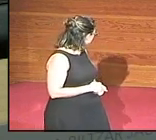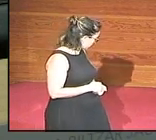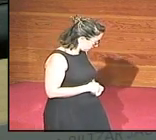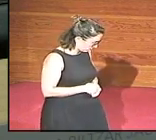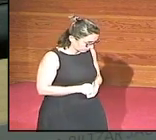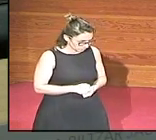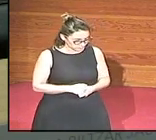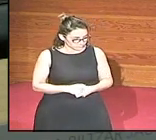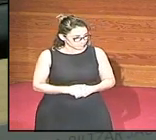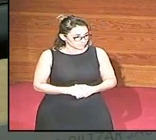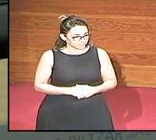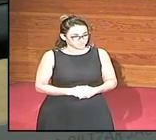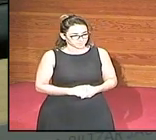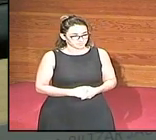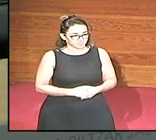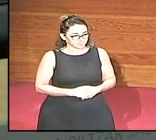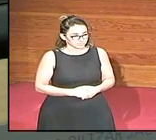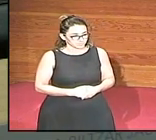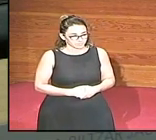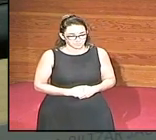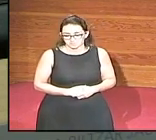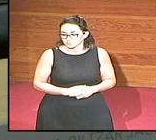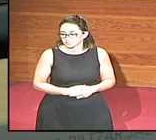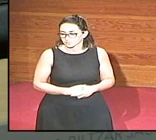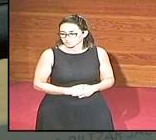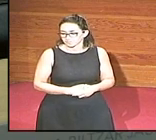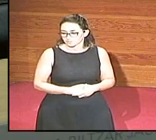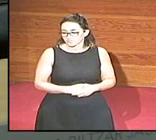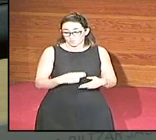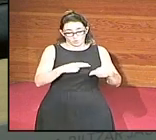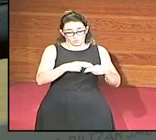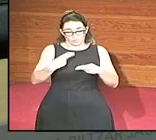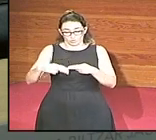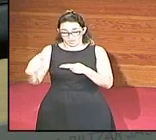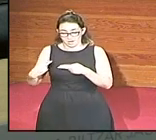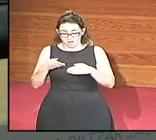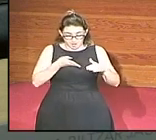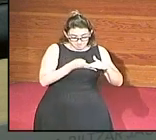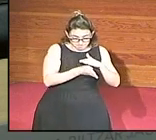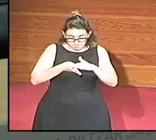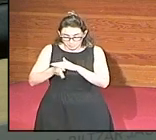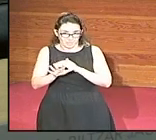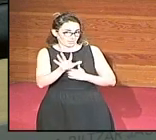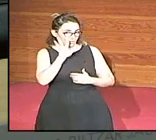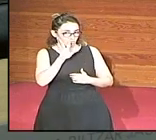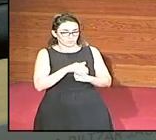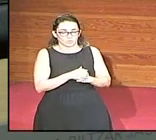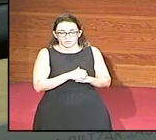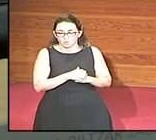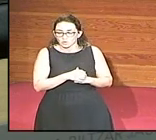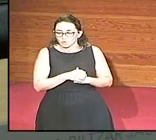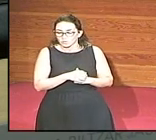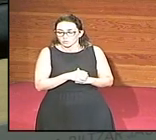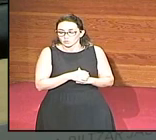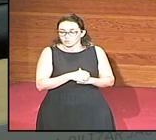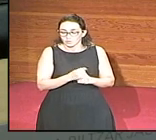pasos fronterizos, o sea, cinco pasos para cruzar la línea. Una de las cosas que, uno de los sustentos económicos